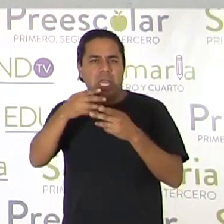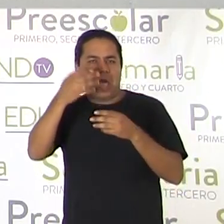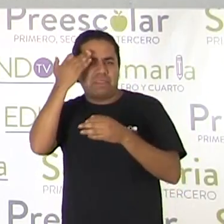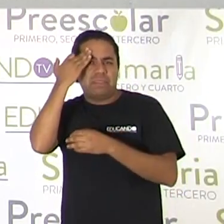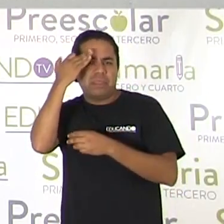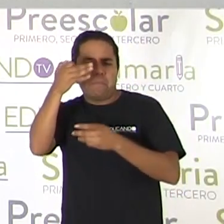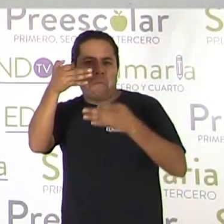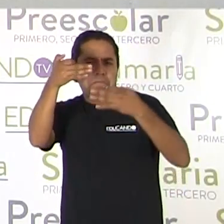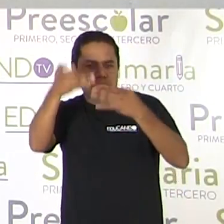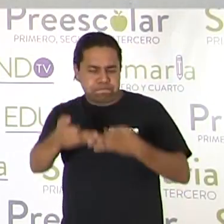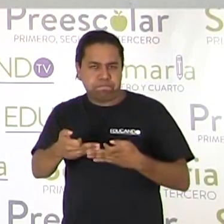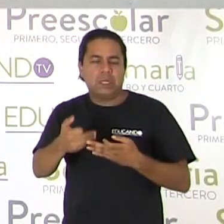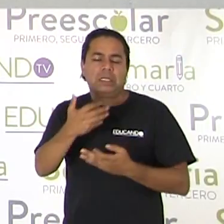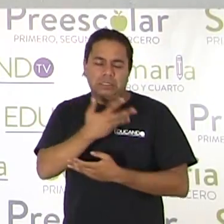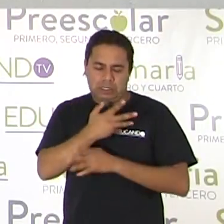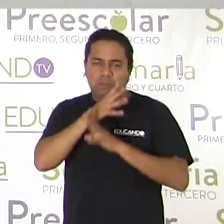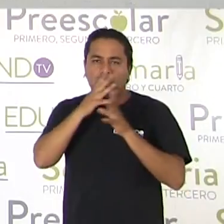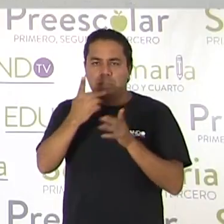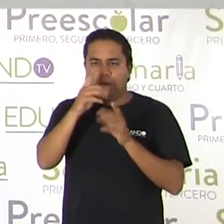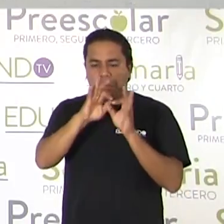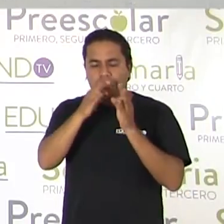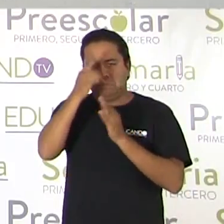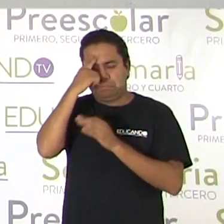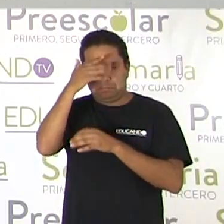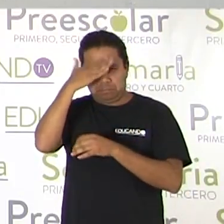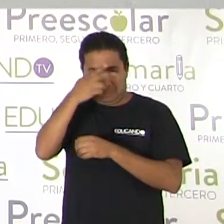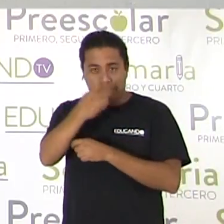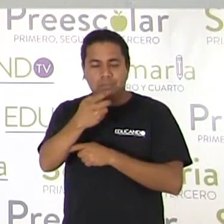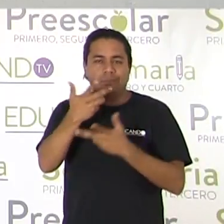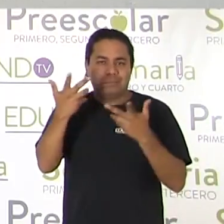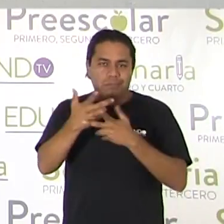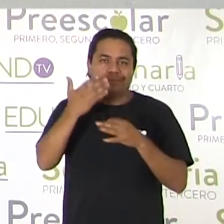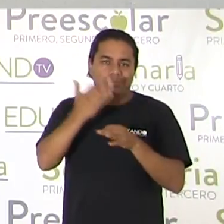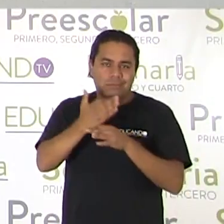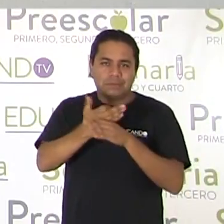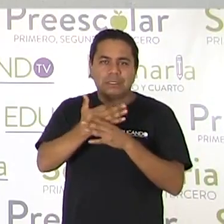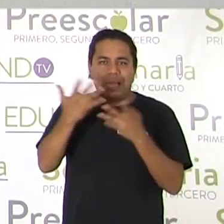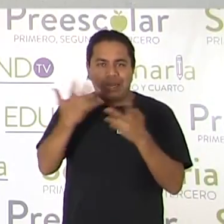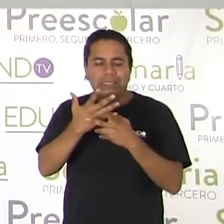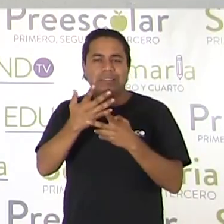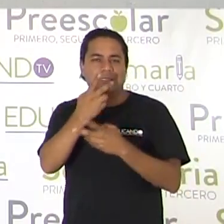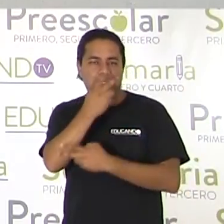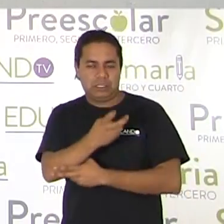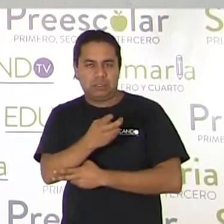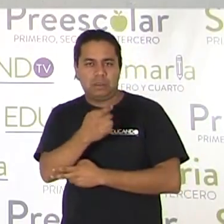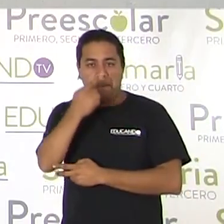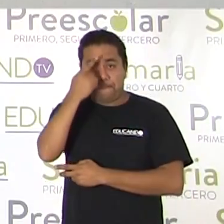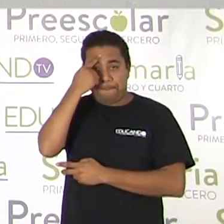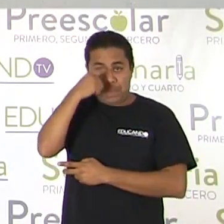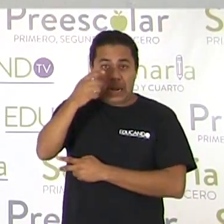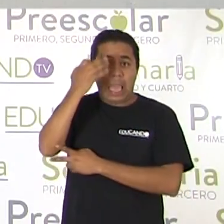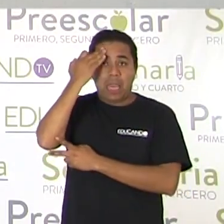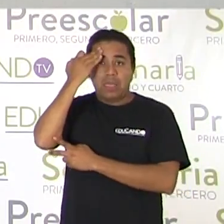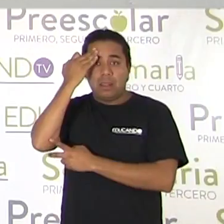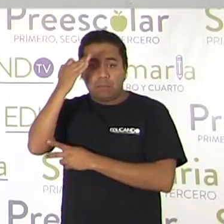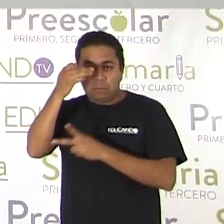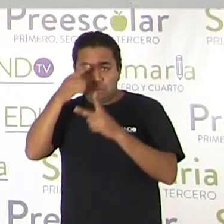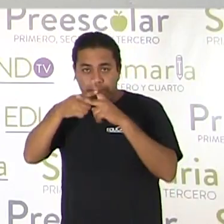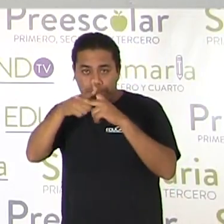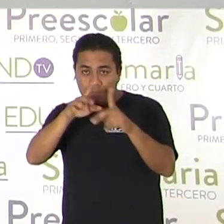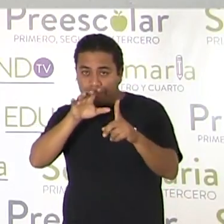diseñada. Hay una forma de saberlo y para eso desarrollamos el siguiente algoritmo. Para calcular el tiempo, aquí lo voy a poner,